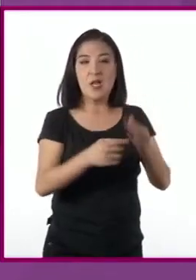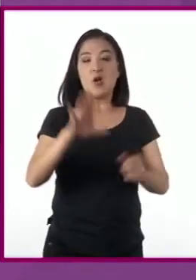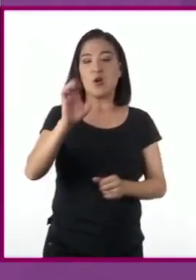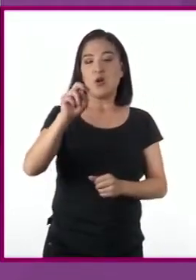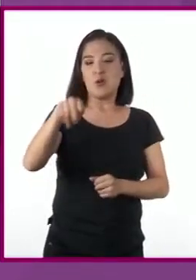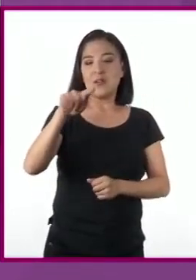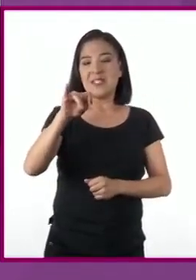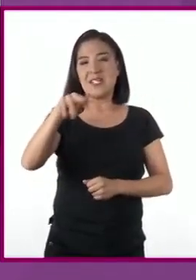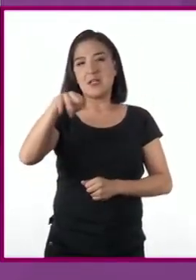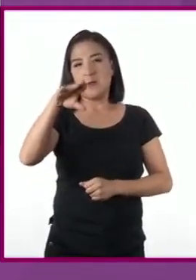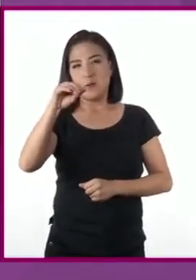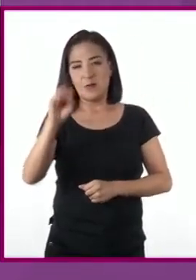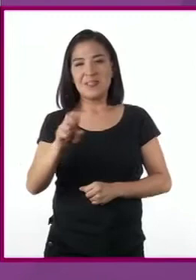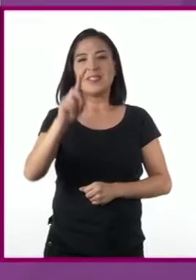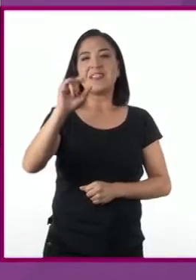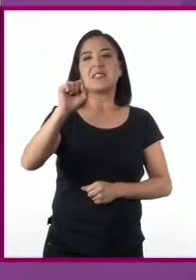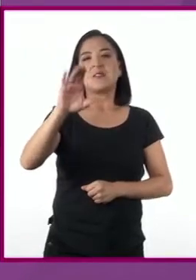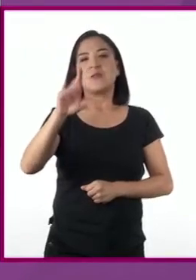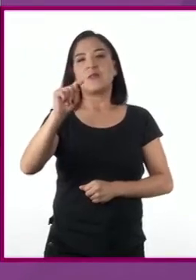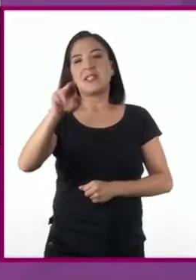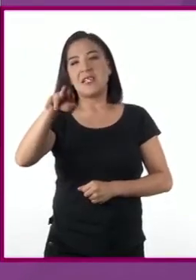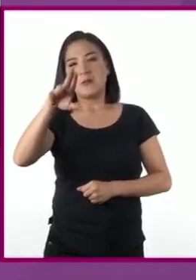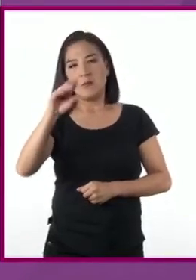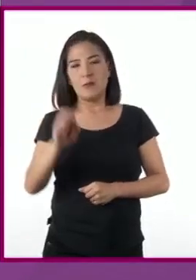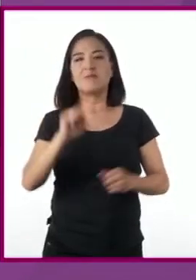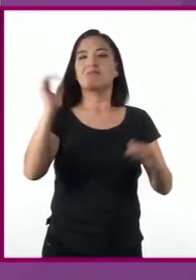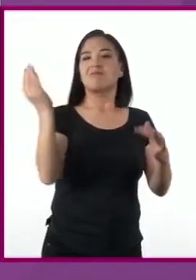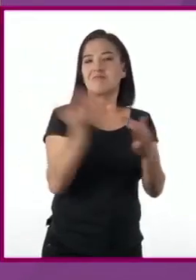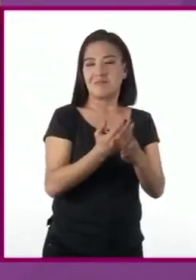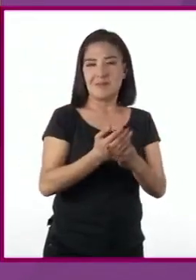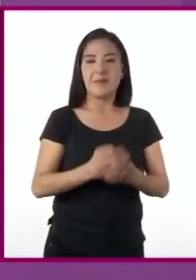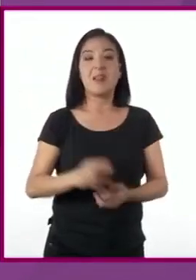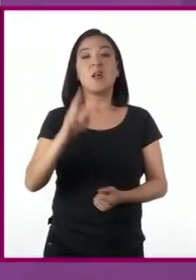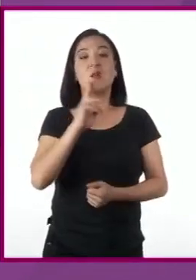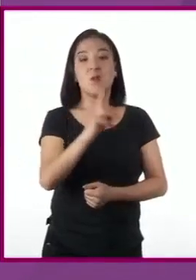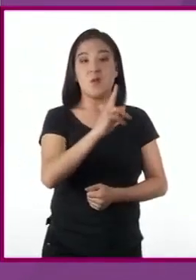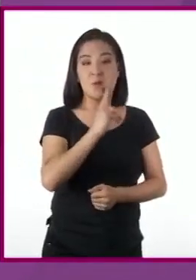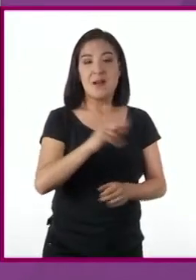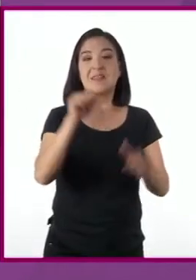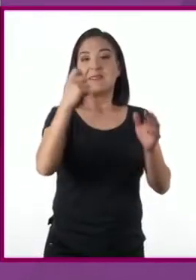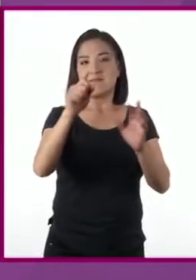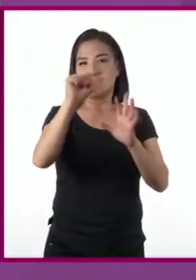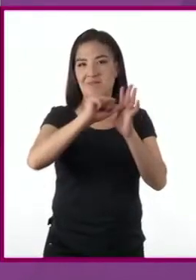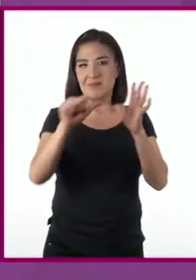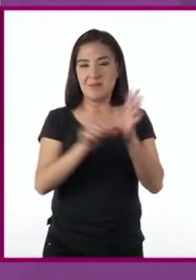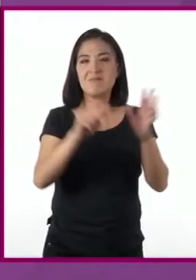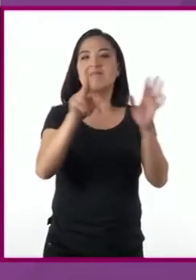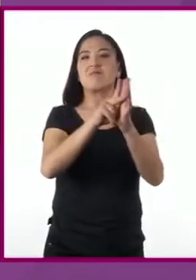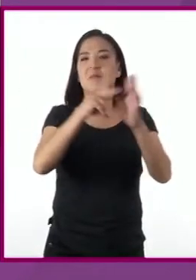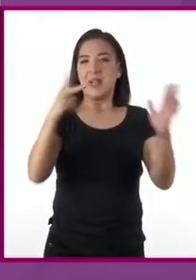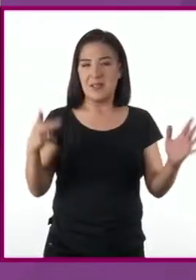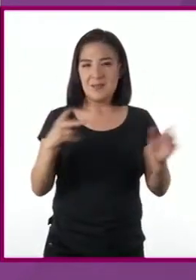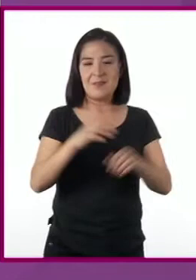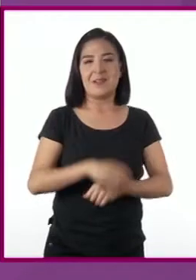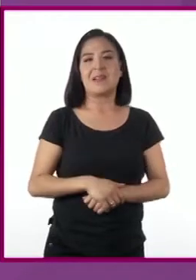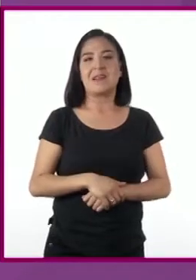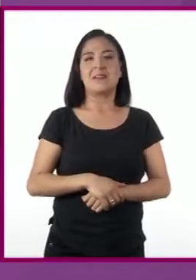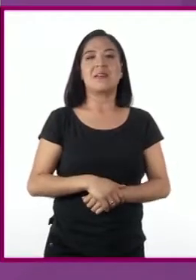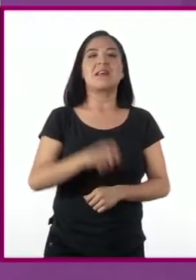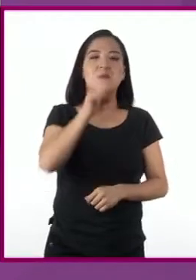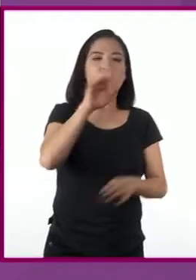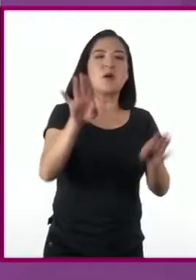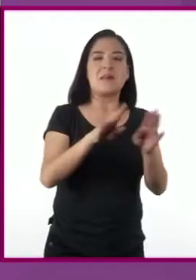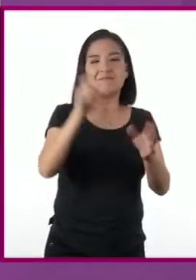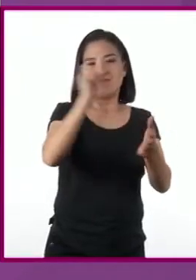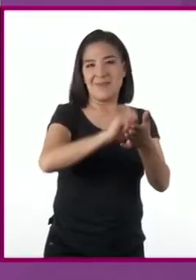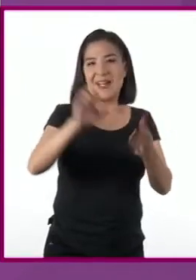continuos, discontinuos y mixtos. Las noticias y los artículos en periódicos, así como los